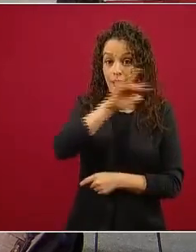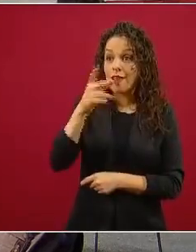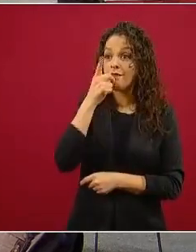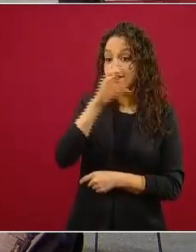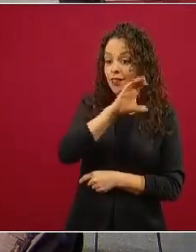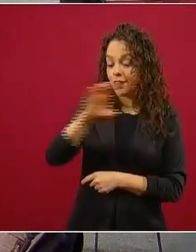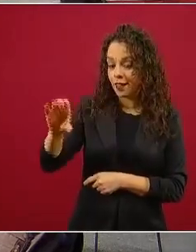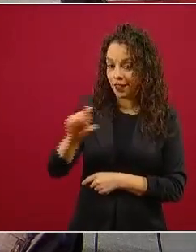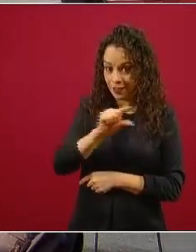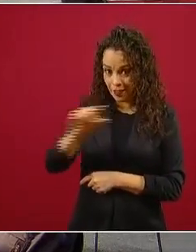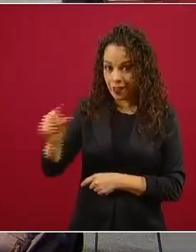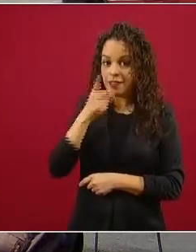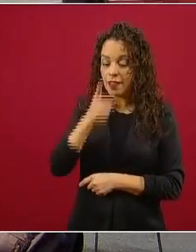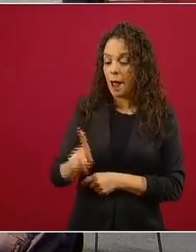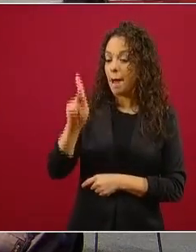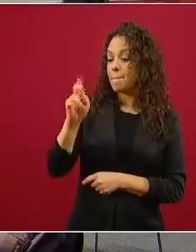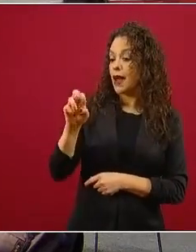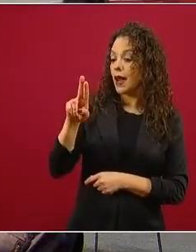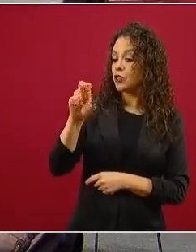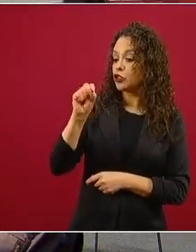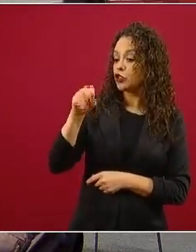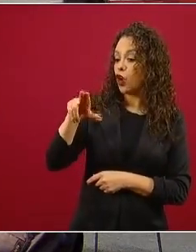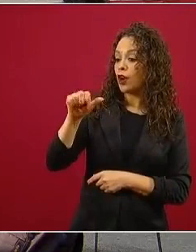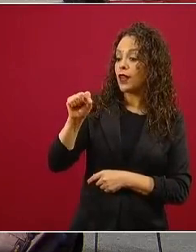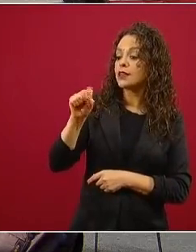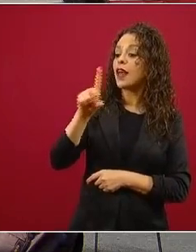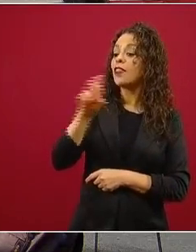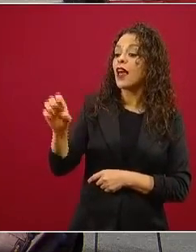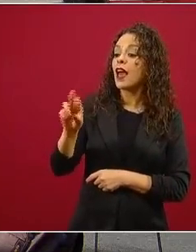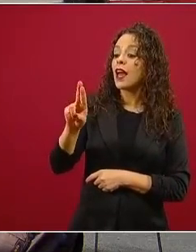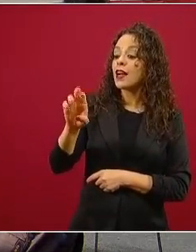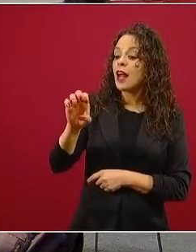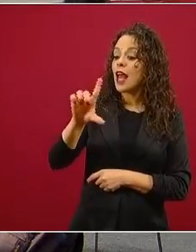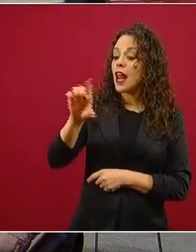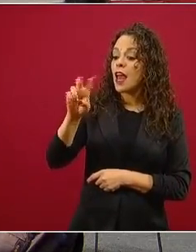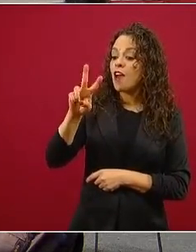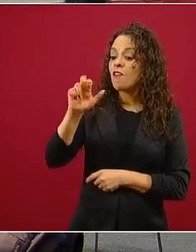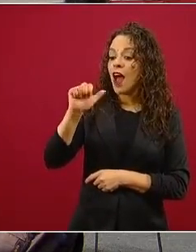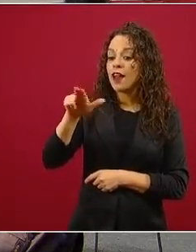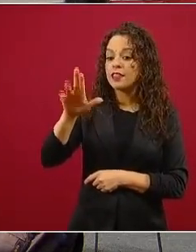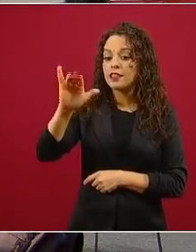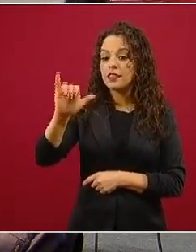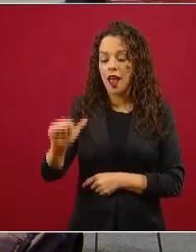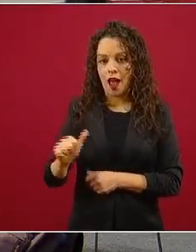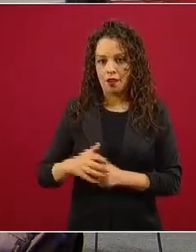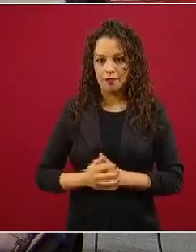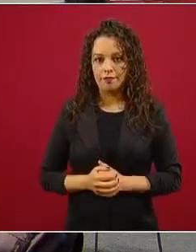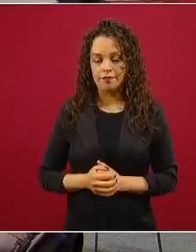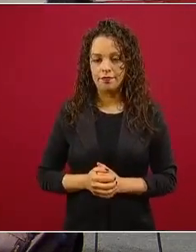Esto es, en términos coloquiales, machuchones.